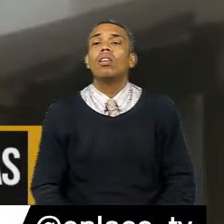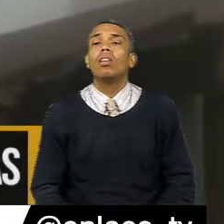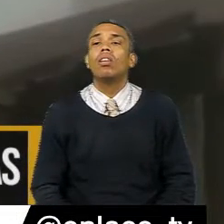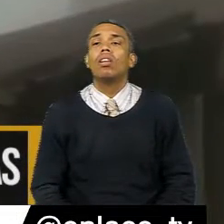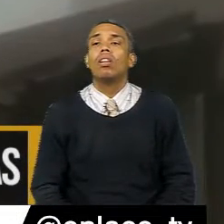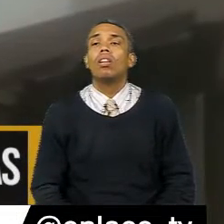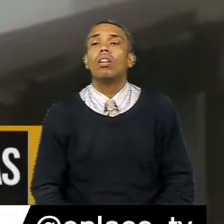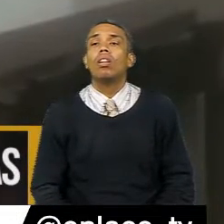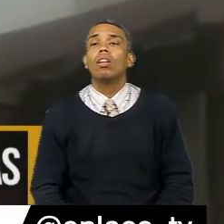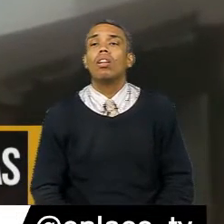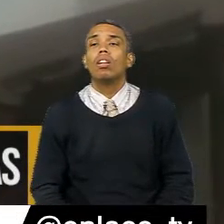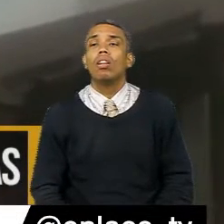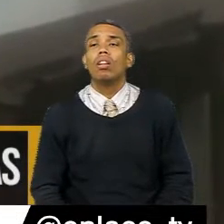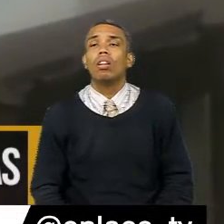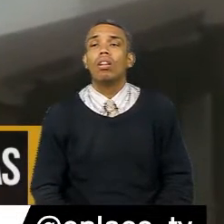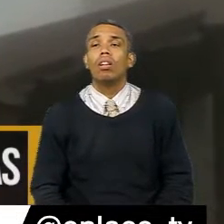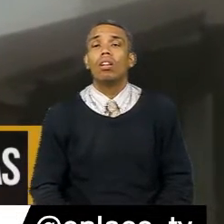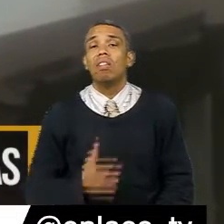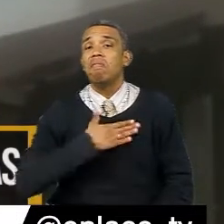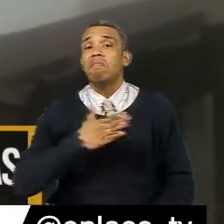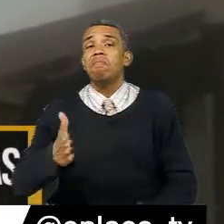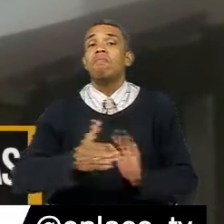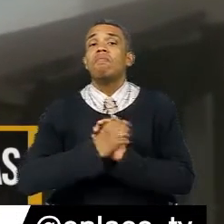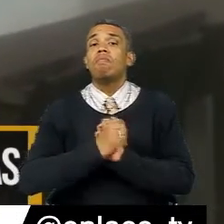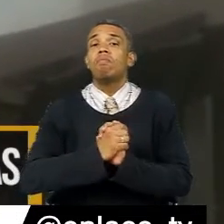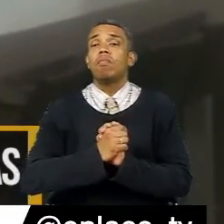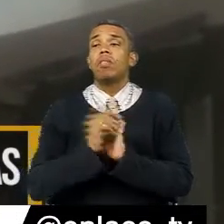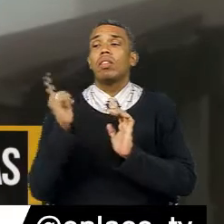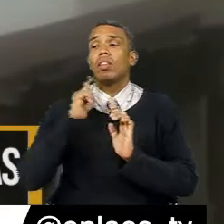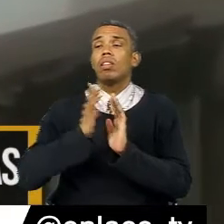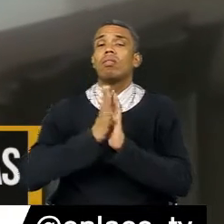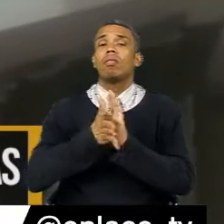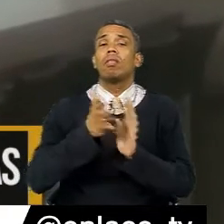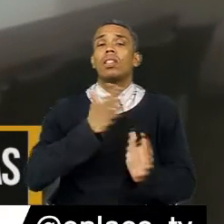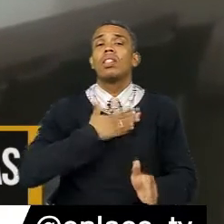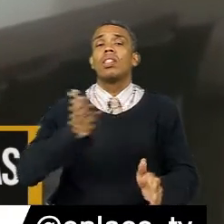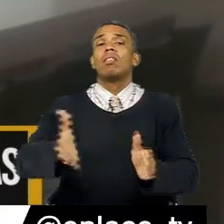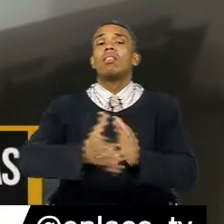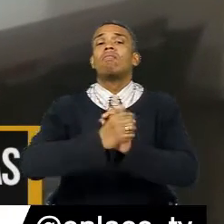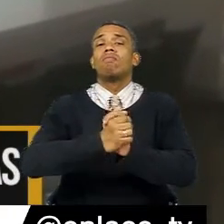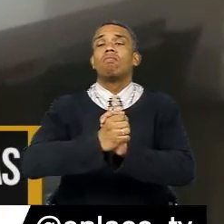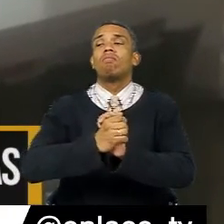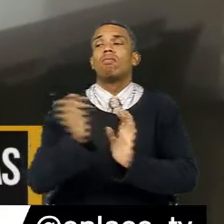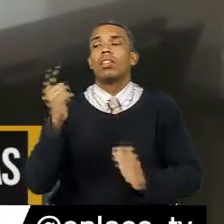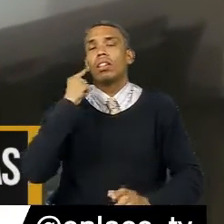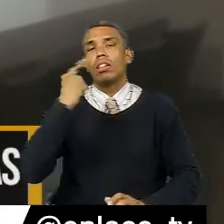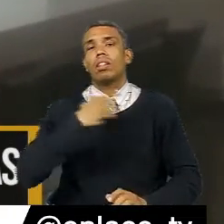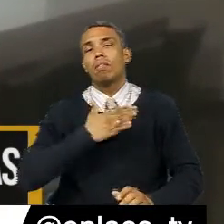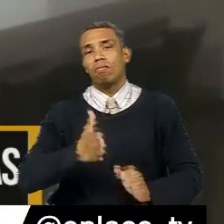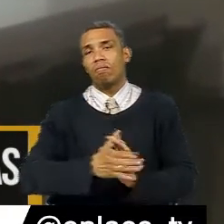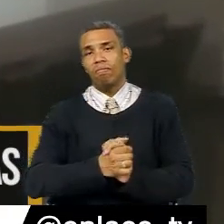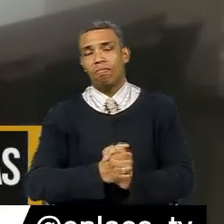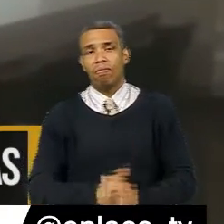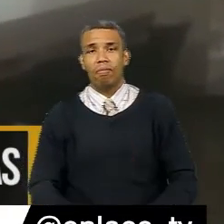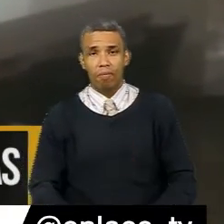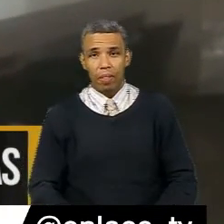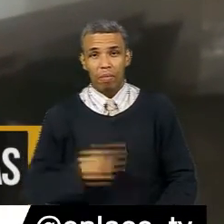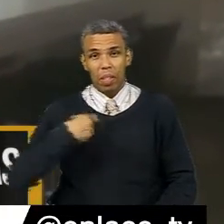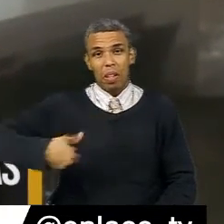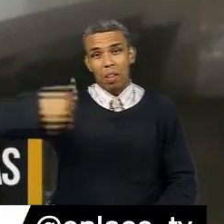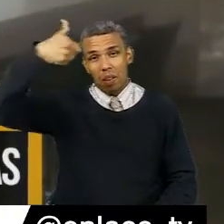Es el mensaje del máximo comandante de las FARC, con un abrazo a todas las víctimas de Barranca Bermeja y el Magdalena Medio. De esta